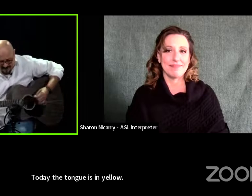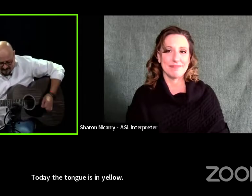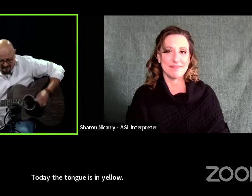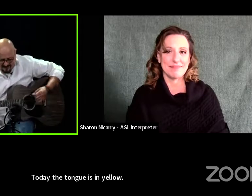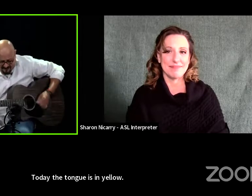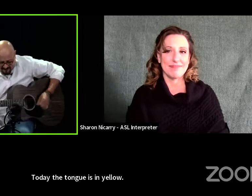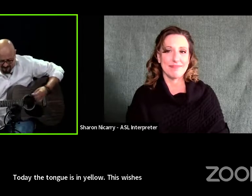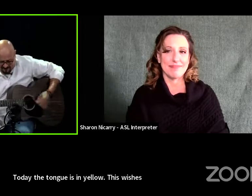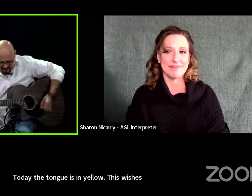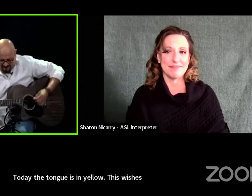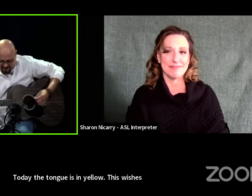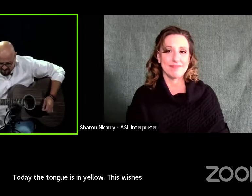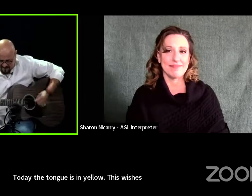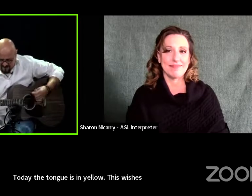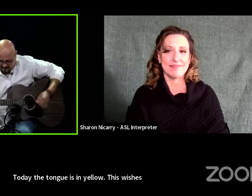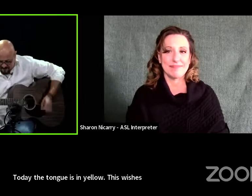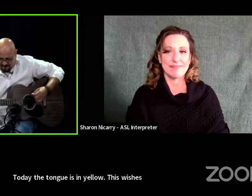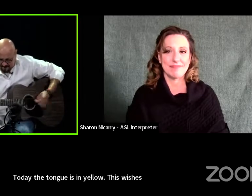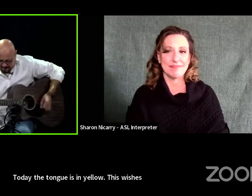pagas.